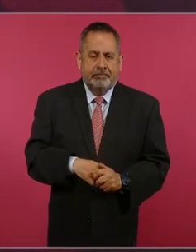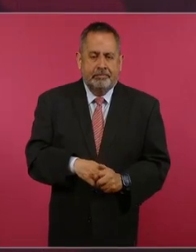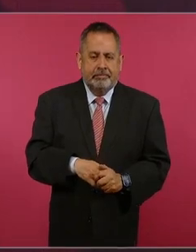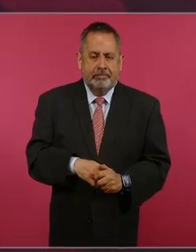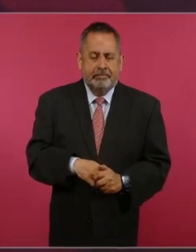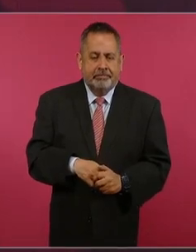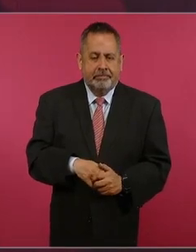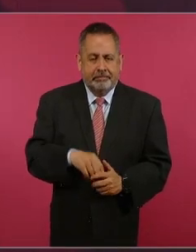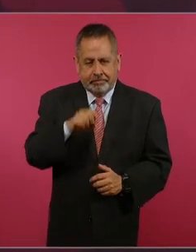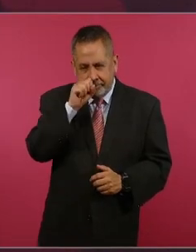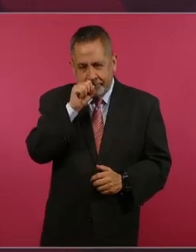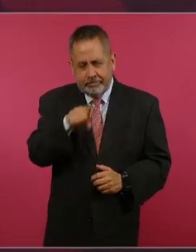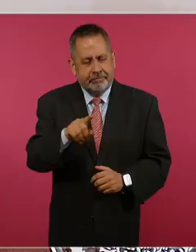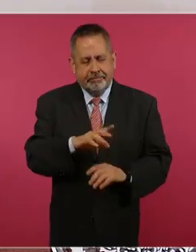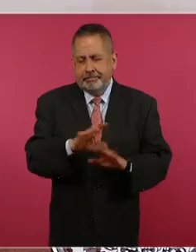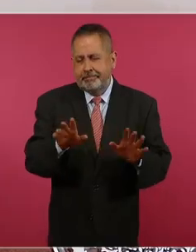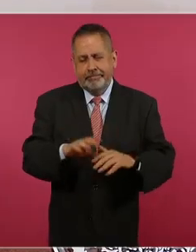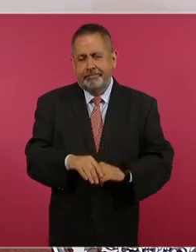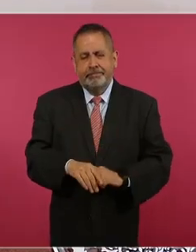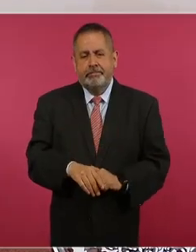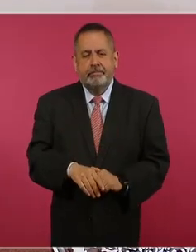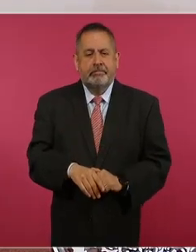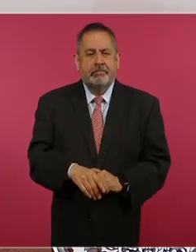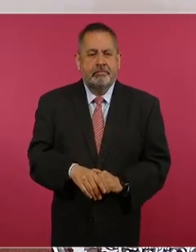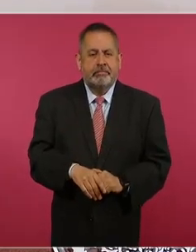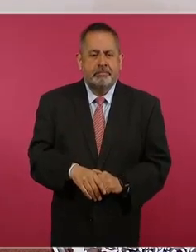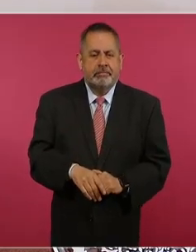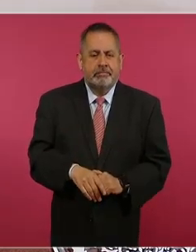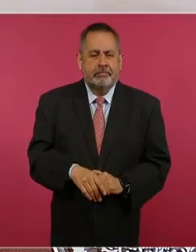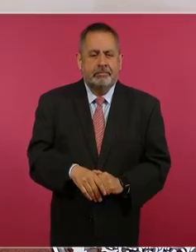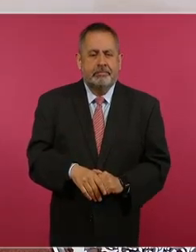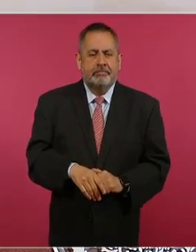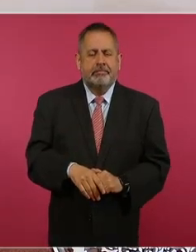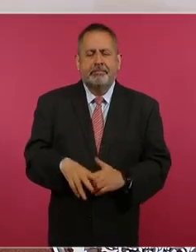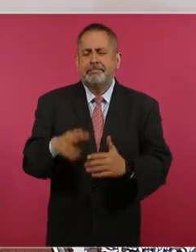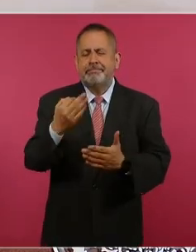es lo mismo, pero falta todavía lo del